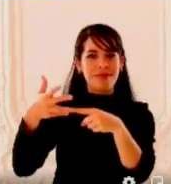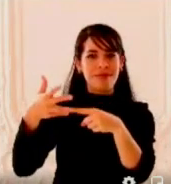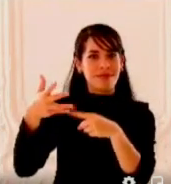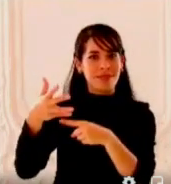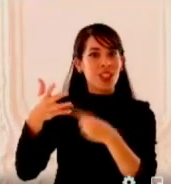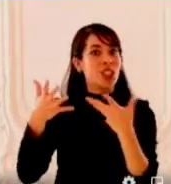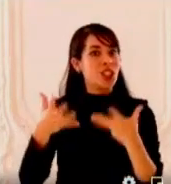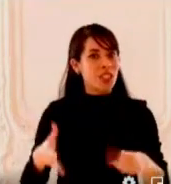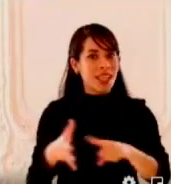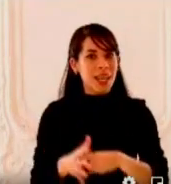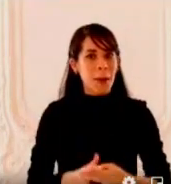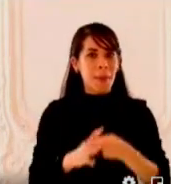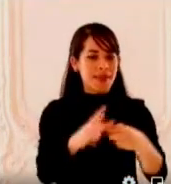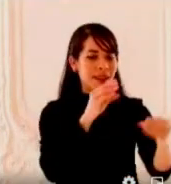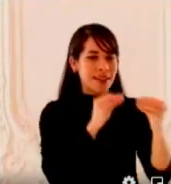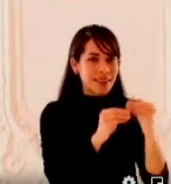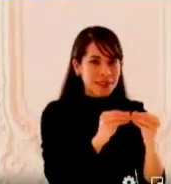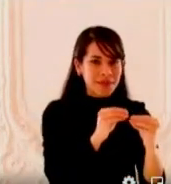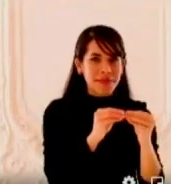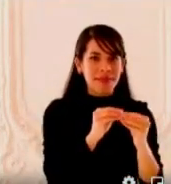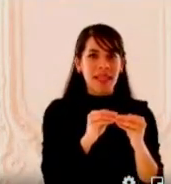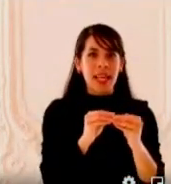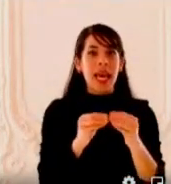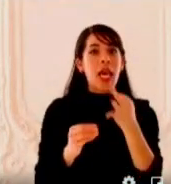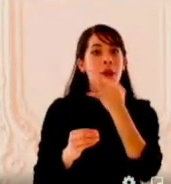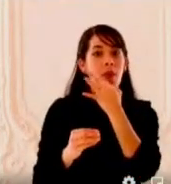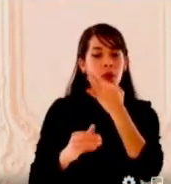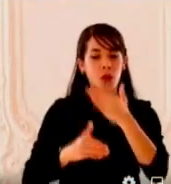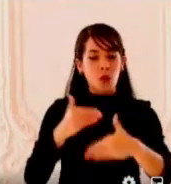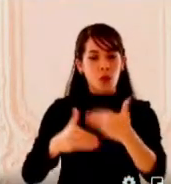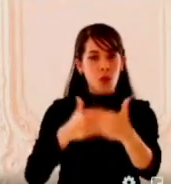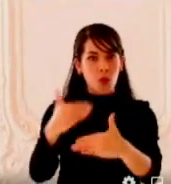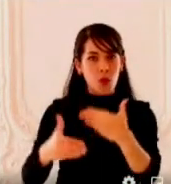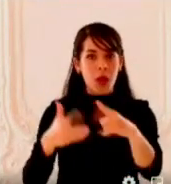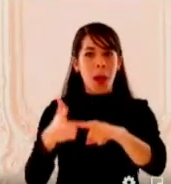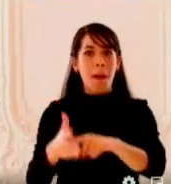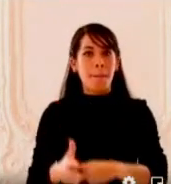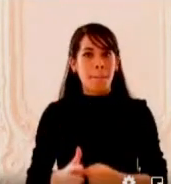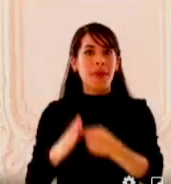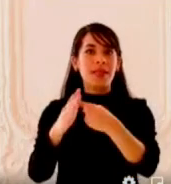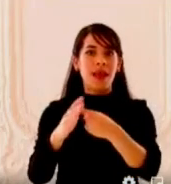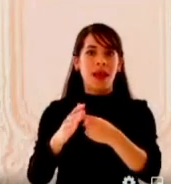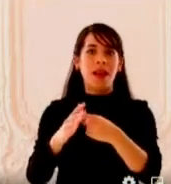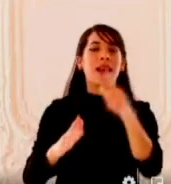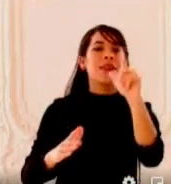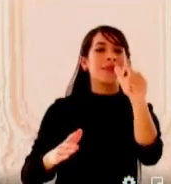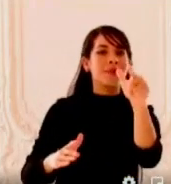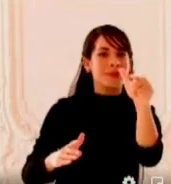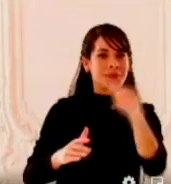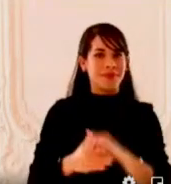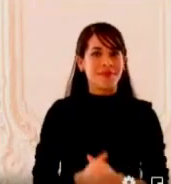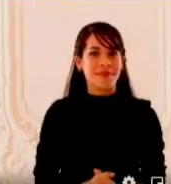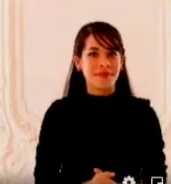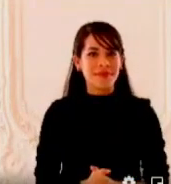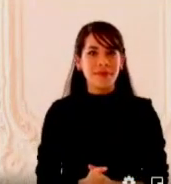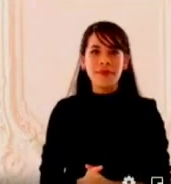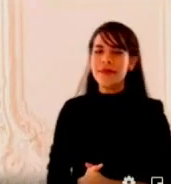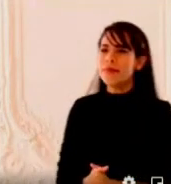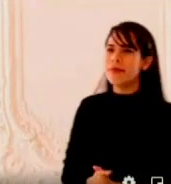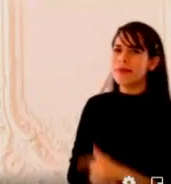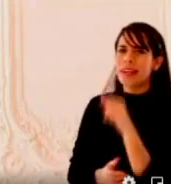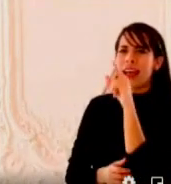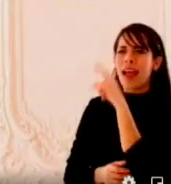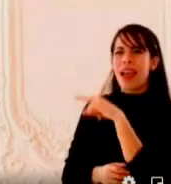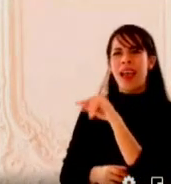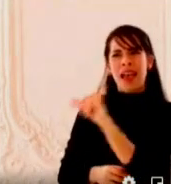están ejecutando, y otros que están en el proceso de subasta y deben estar comenzando en los próximos meses. ¿Esos planes que usted acaba de